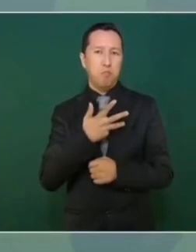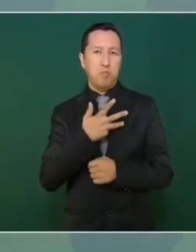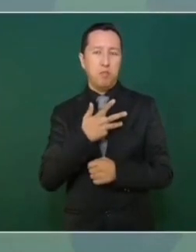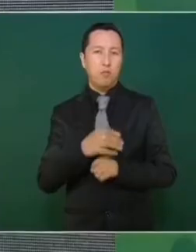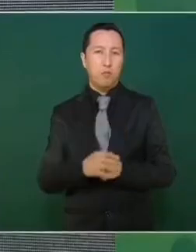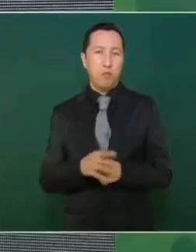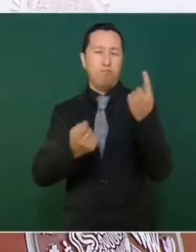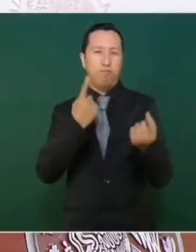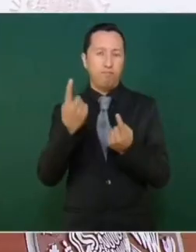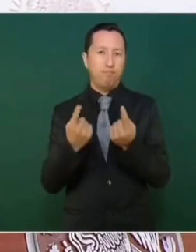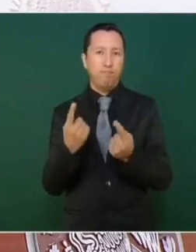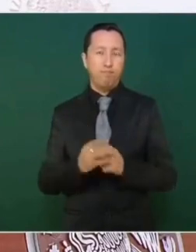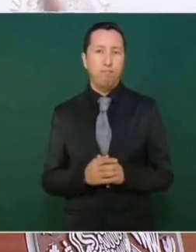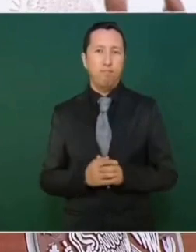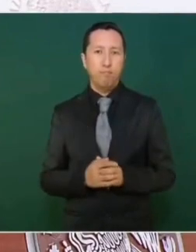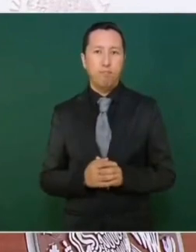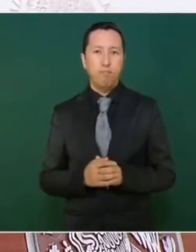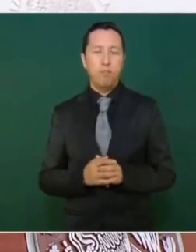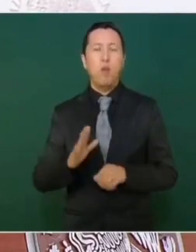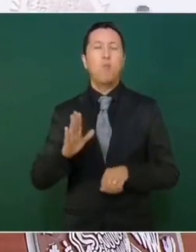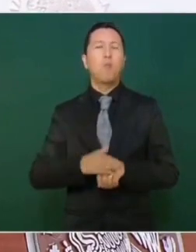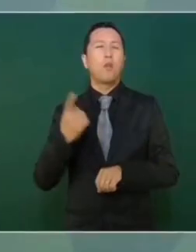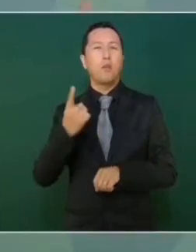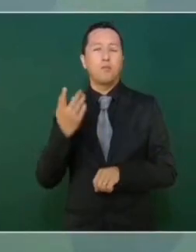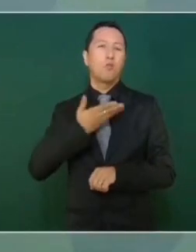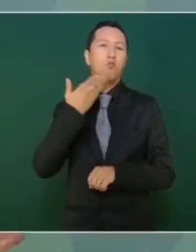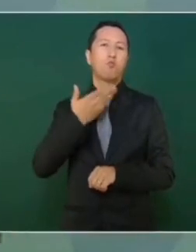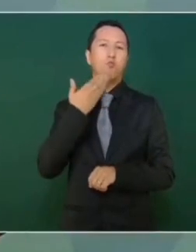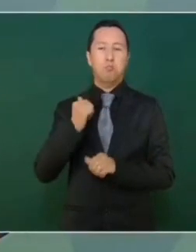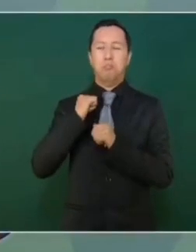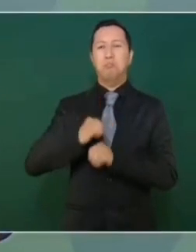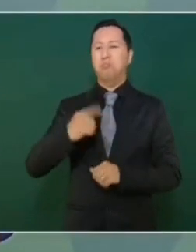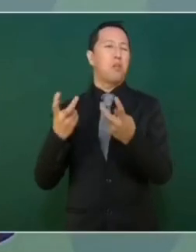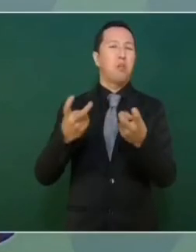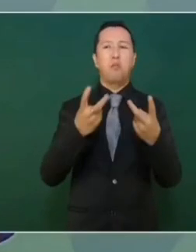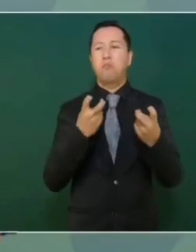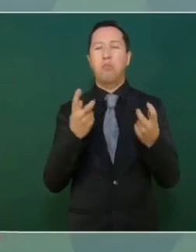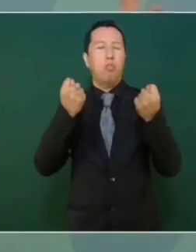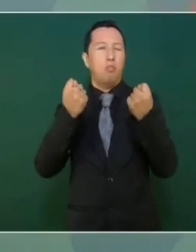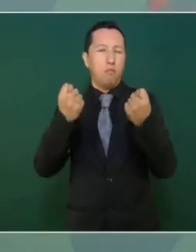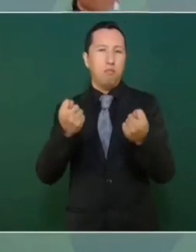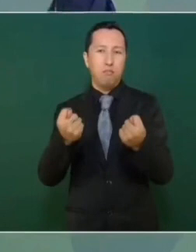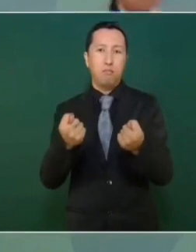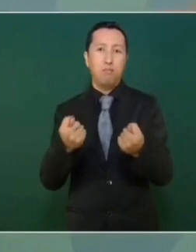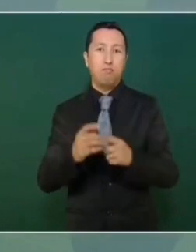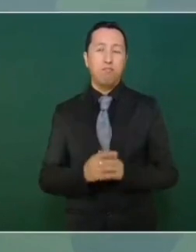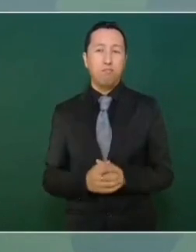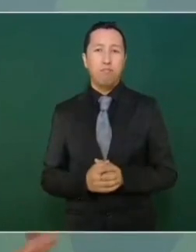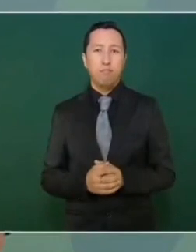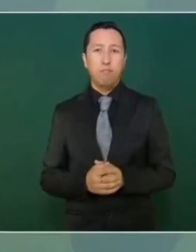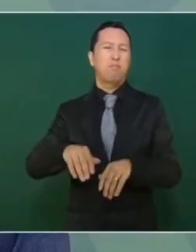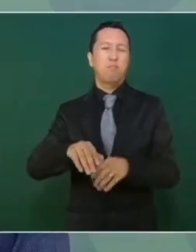americano, sino del mundo, que están acostumbrados a saquear, a robar a sus anchas y que no les importan